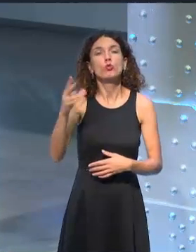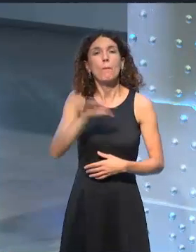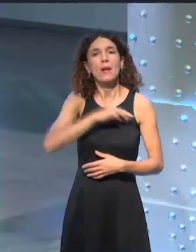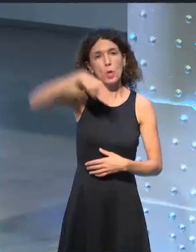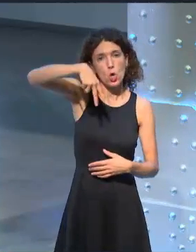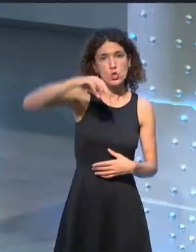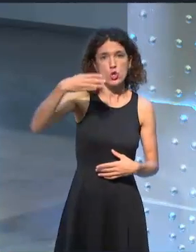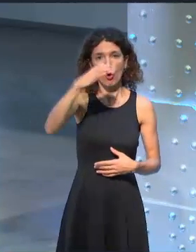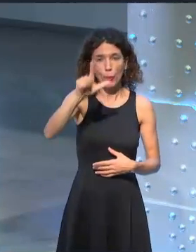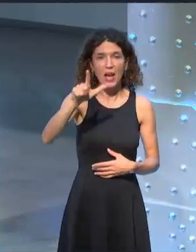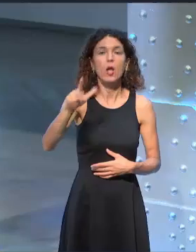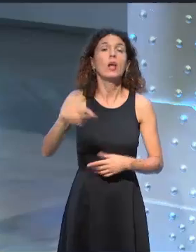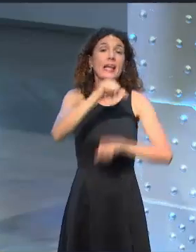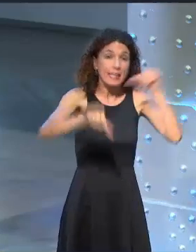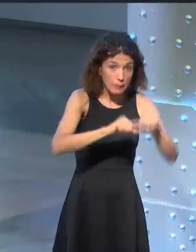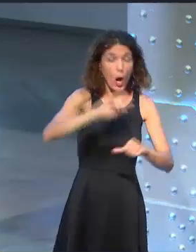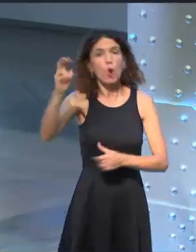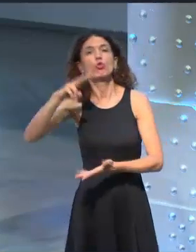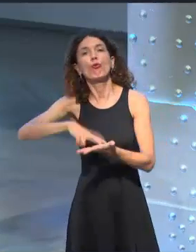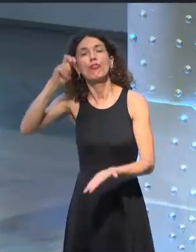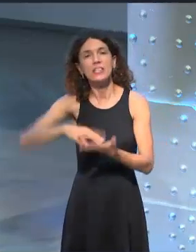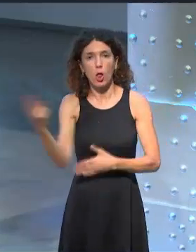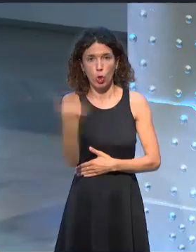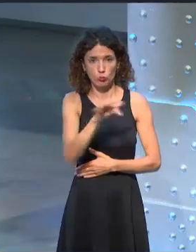Nobel, uno en química y otro en física,